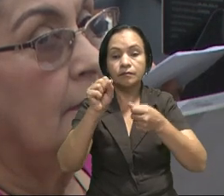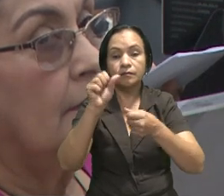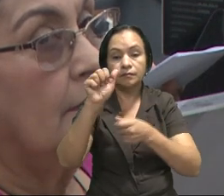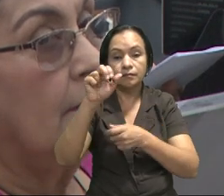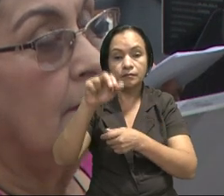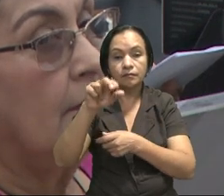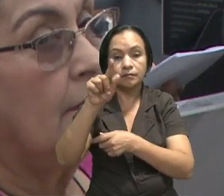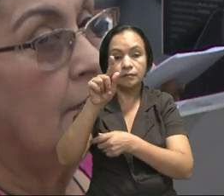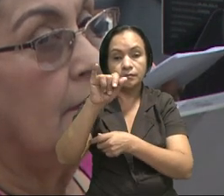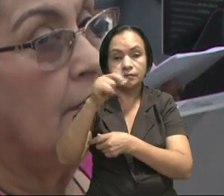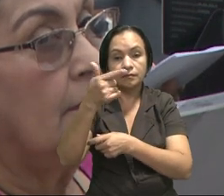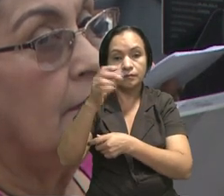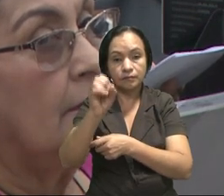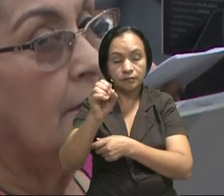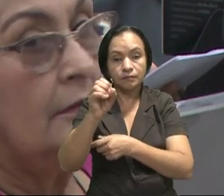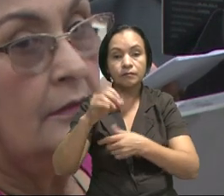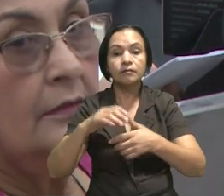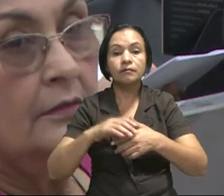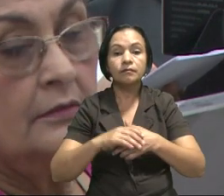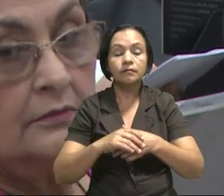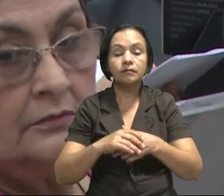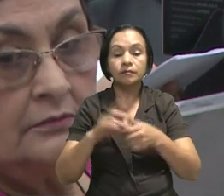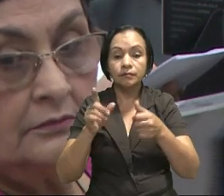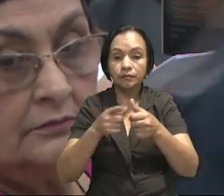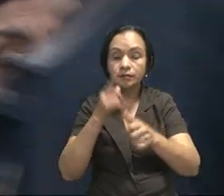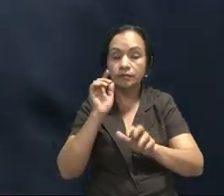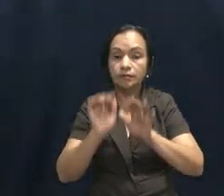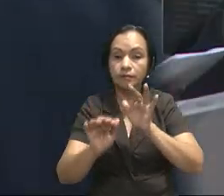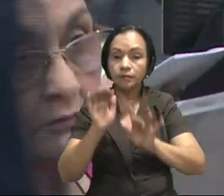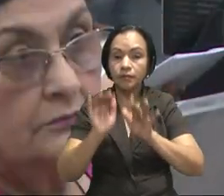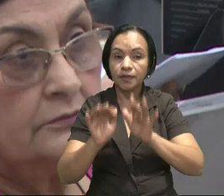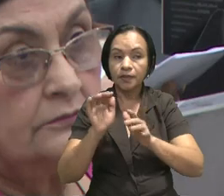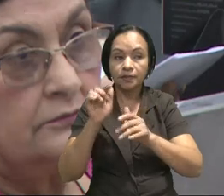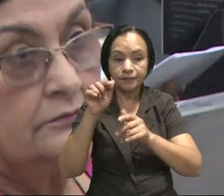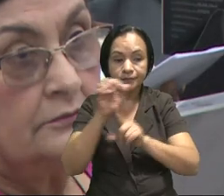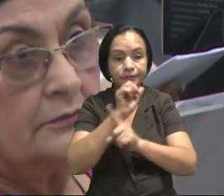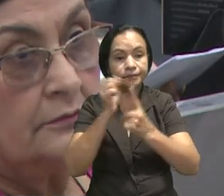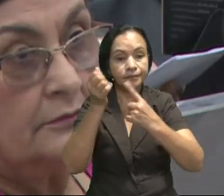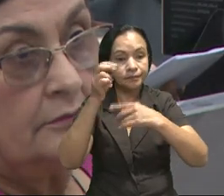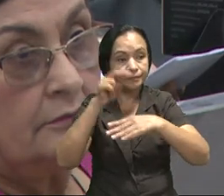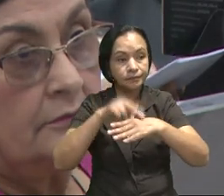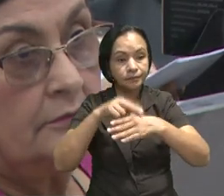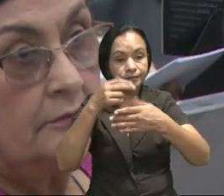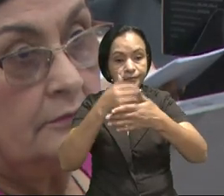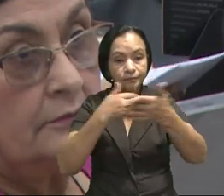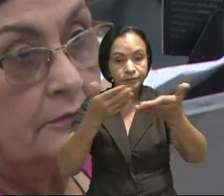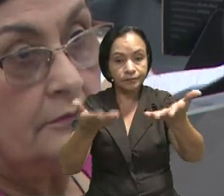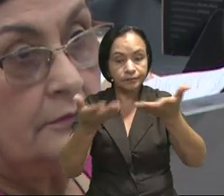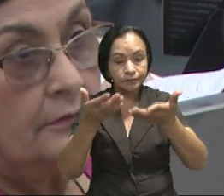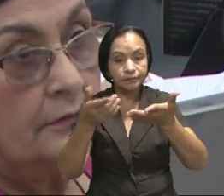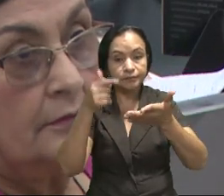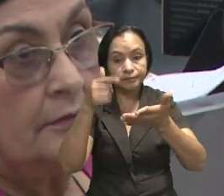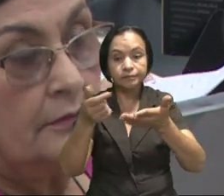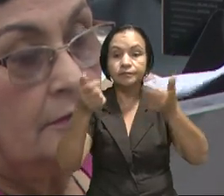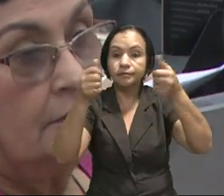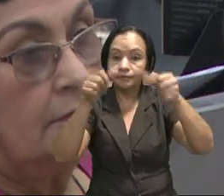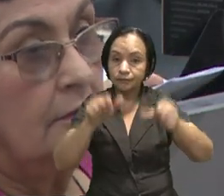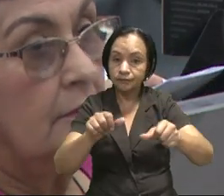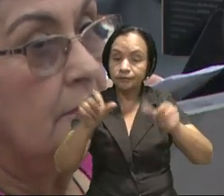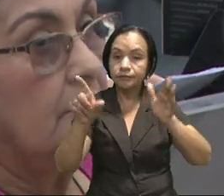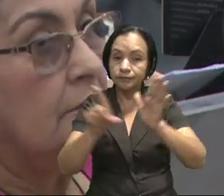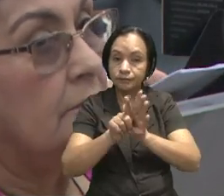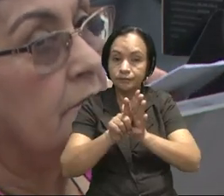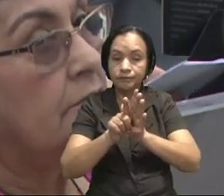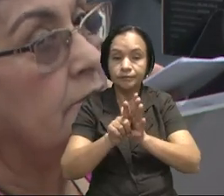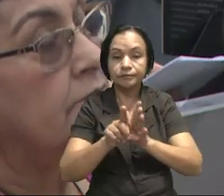Santiago Martínez Lacayo, en la primera secretaría de este Poder del Estado, solicitando el trámite correspondiente de